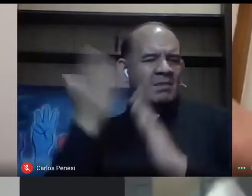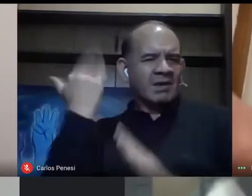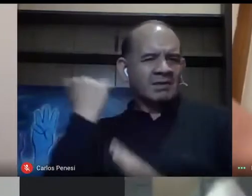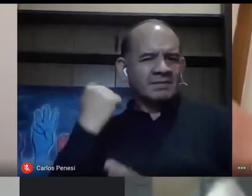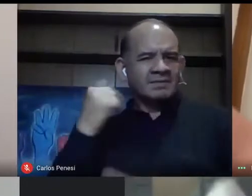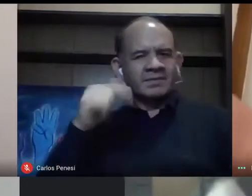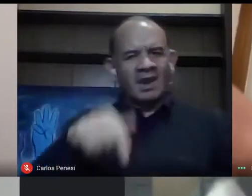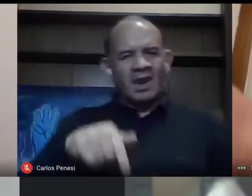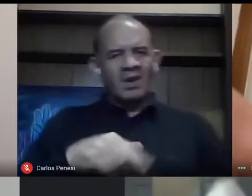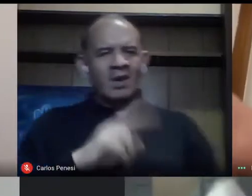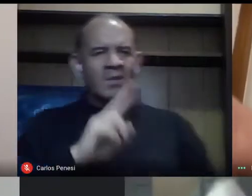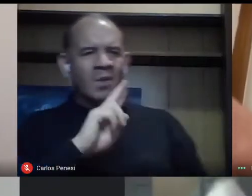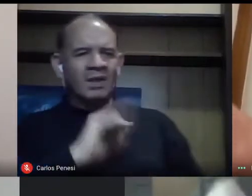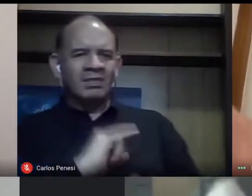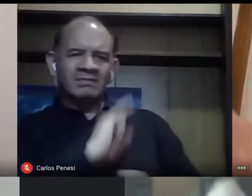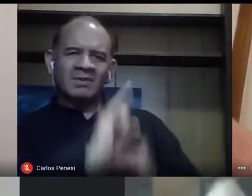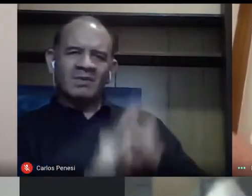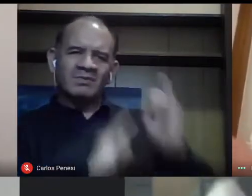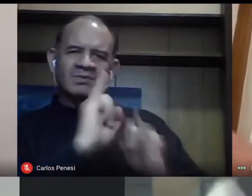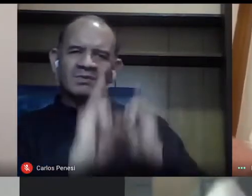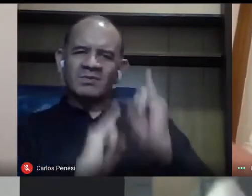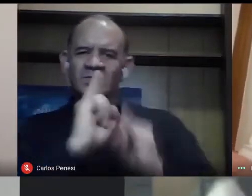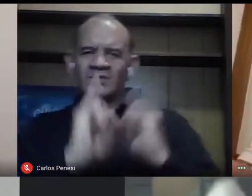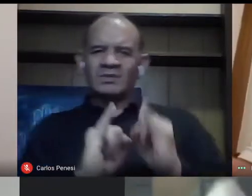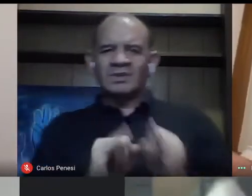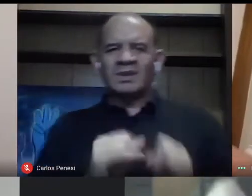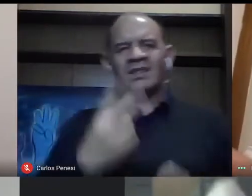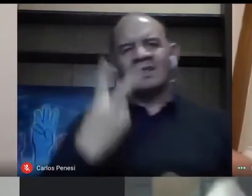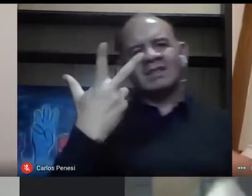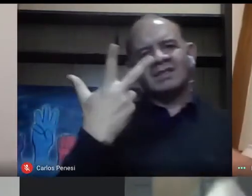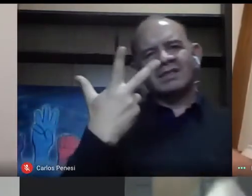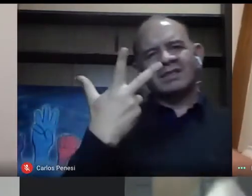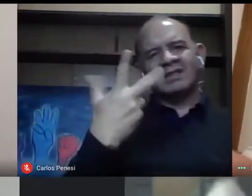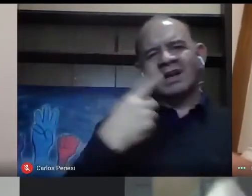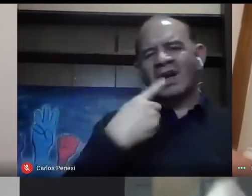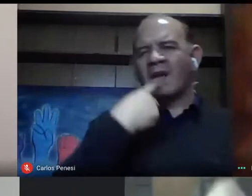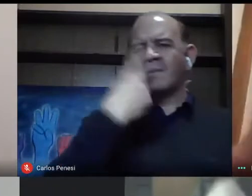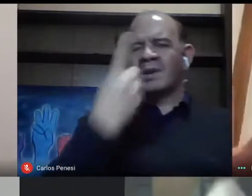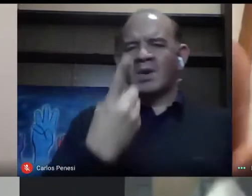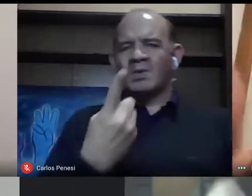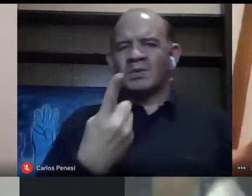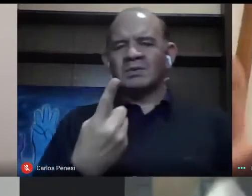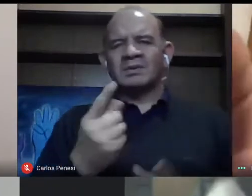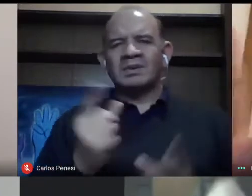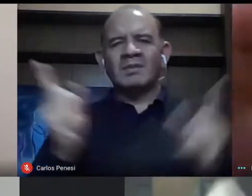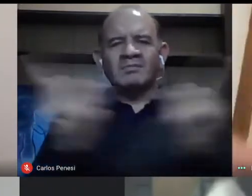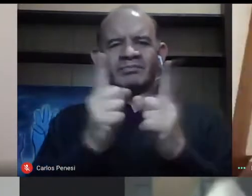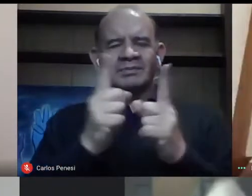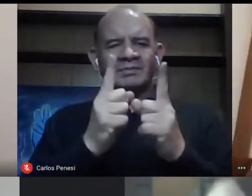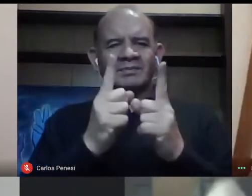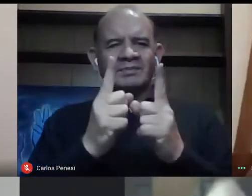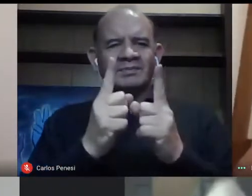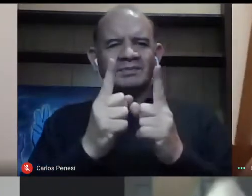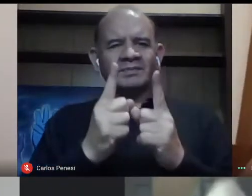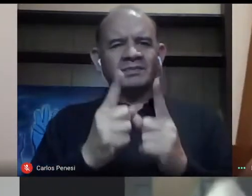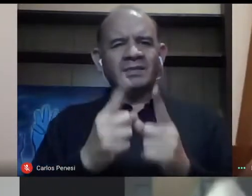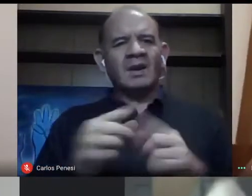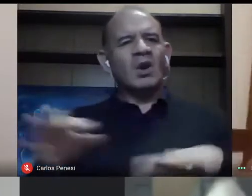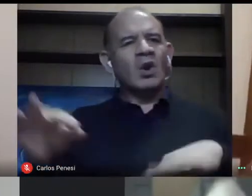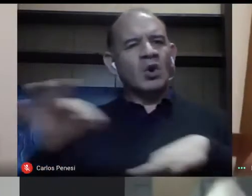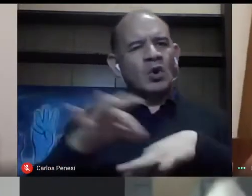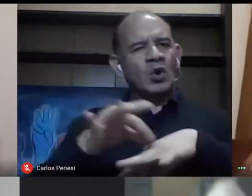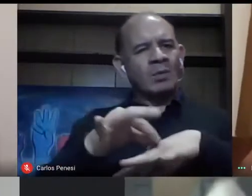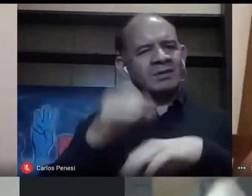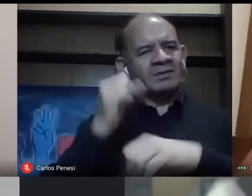contarnos. Acá te vamos a pedir así en 3 preguntas que puedas resumir lo más que puedas. La primera es, sabemos el compromiso tuyo, ¿no?